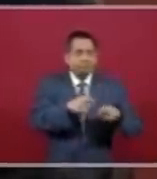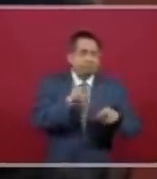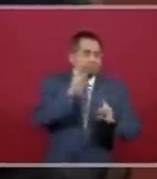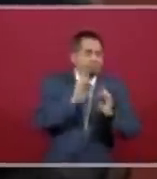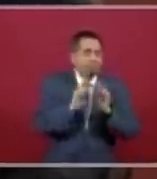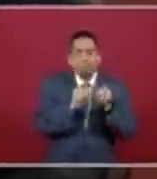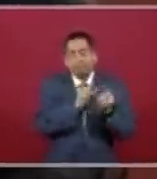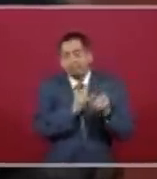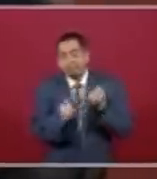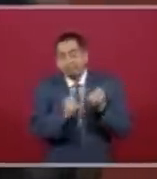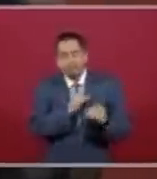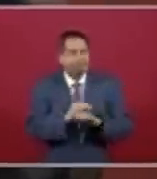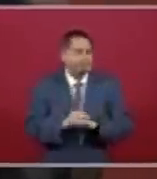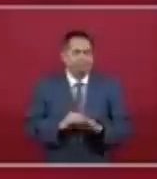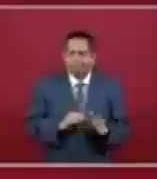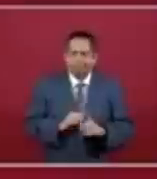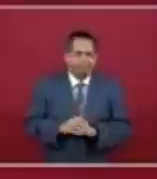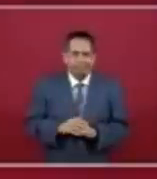Era para